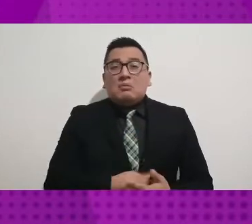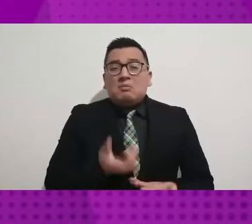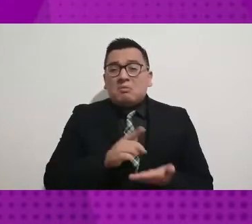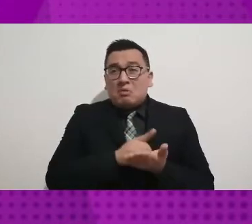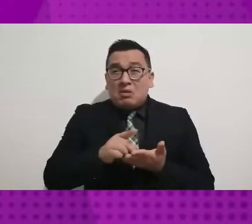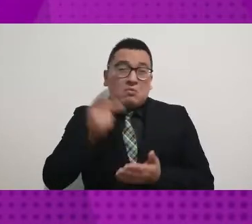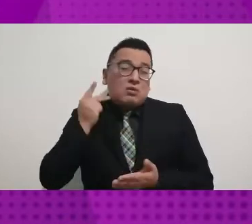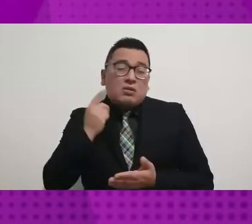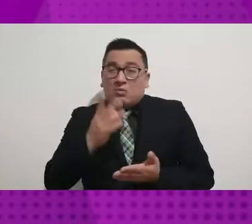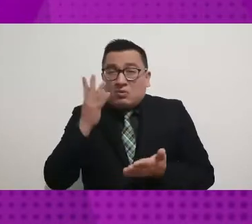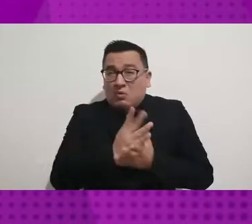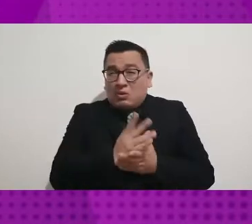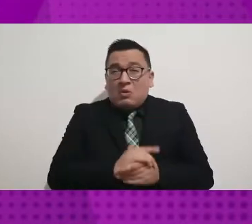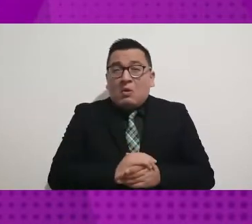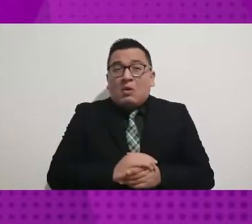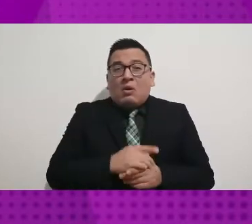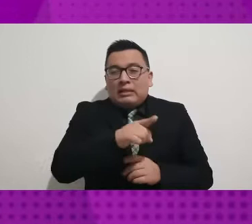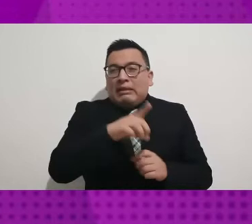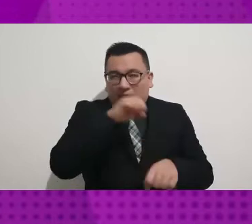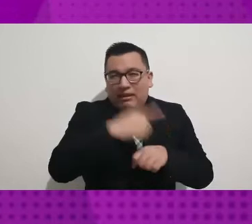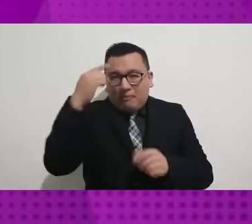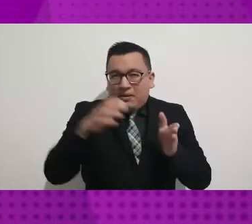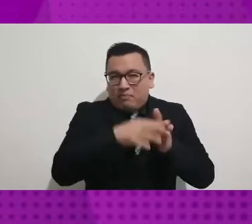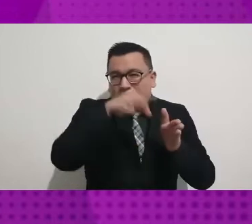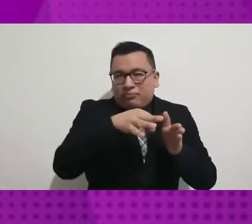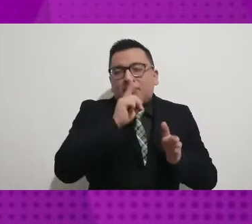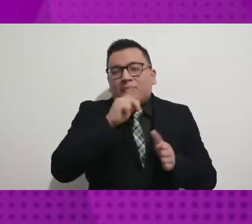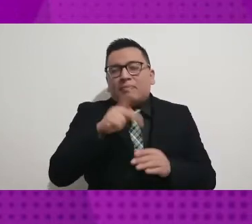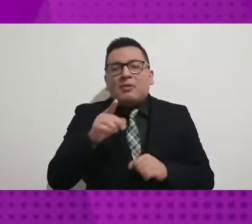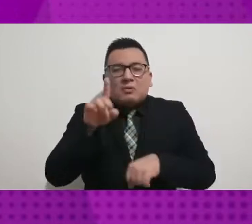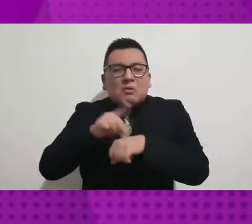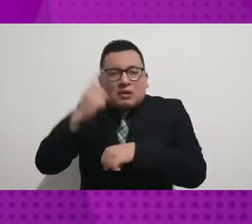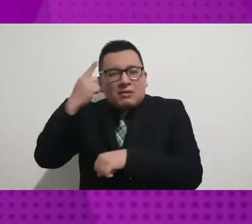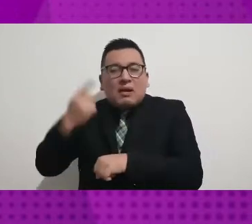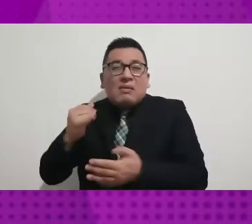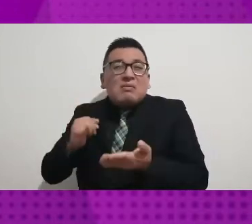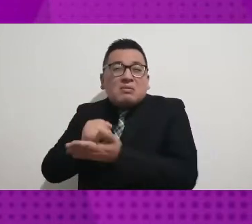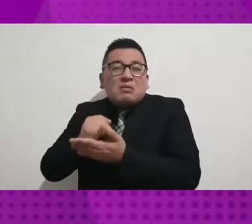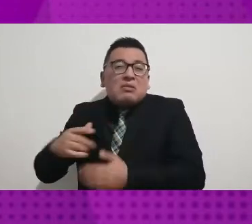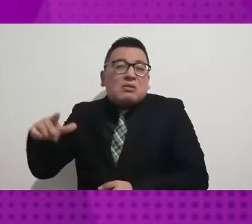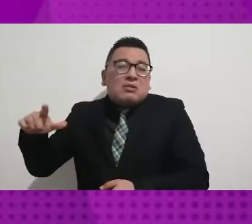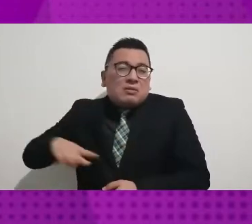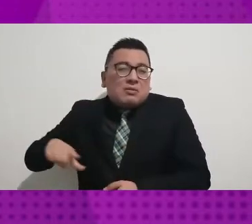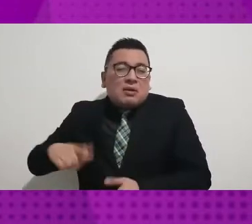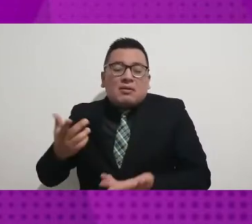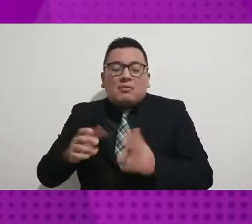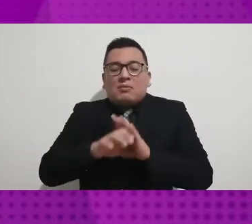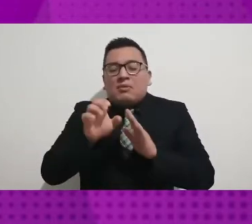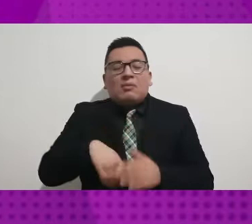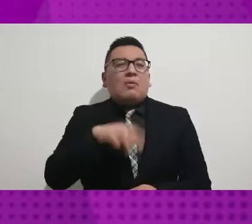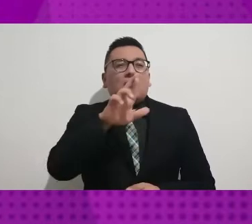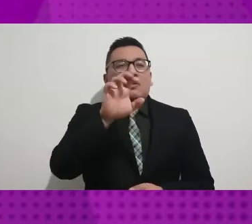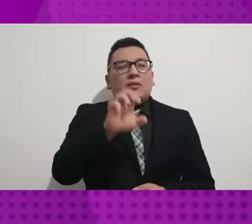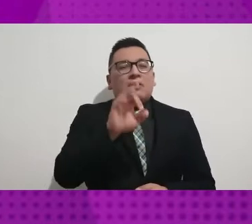derechos políticos no solo se ejercen el día de las elecciones, sino incluso en decisiones que tienen que ver con los asuntos públicos. Piénsense en